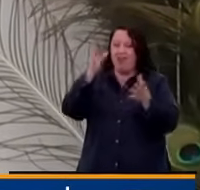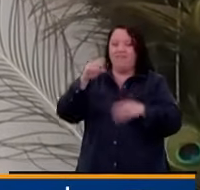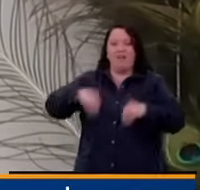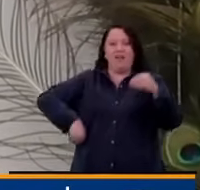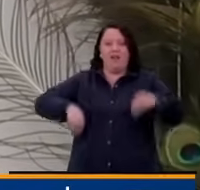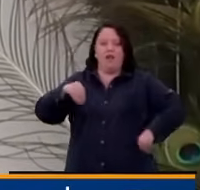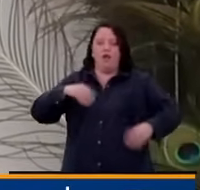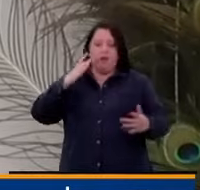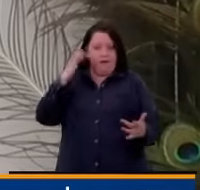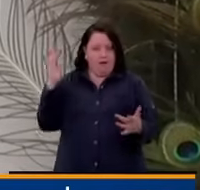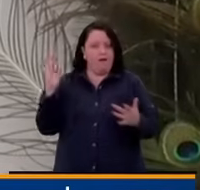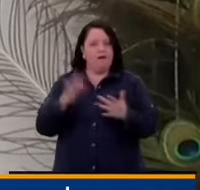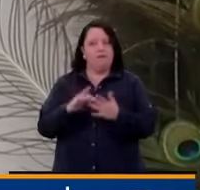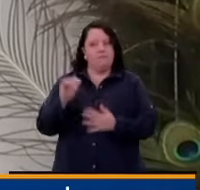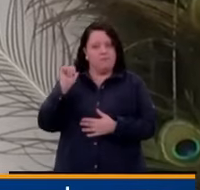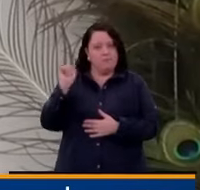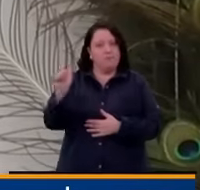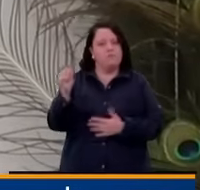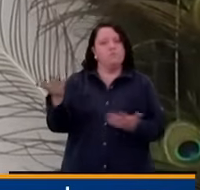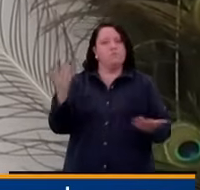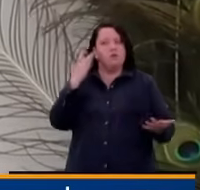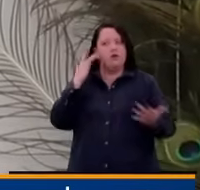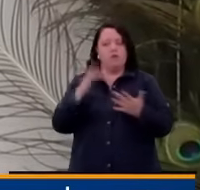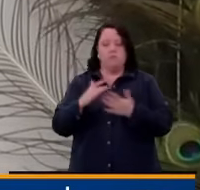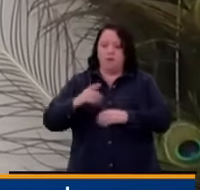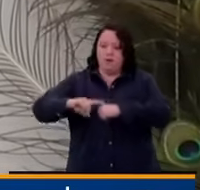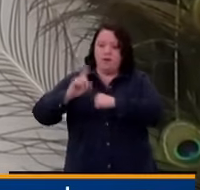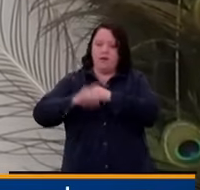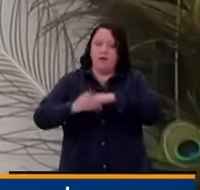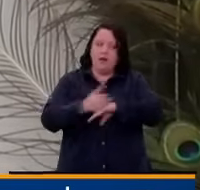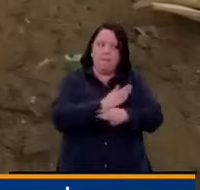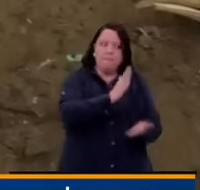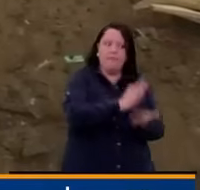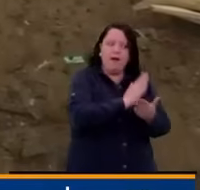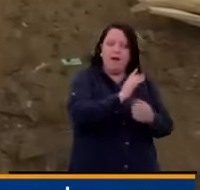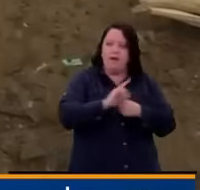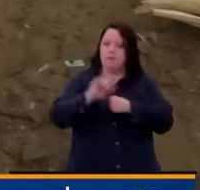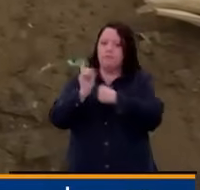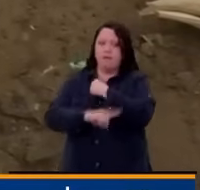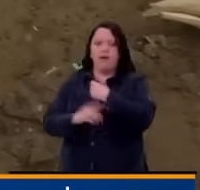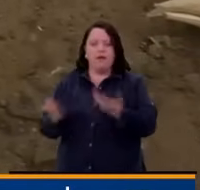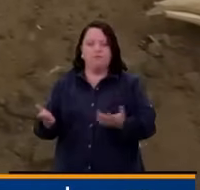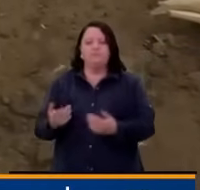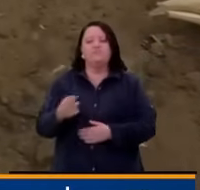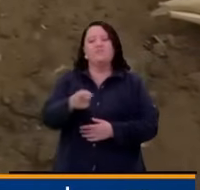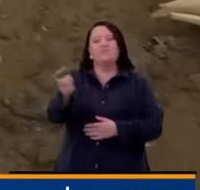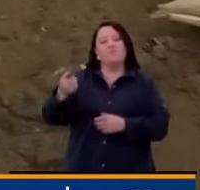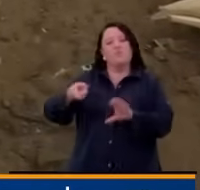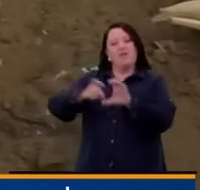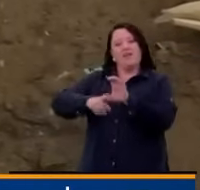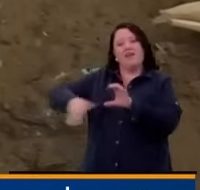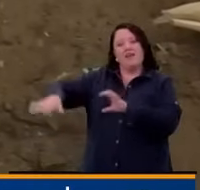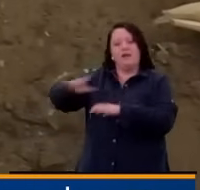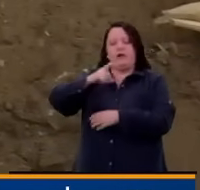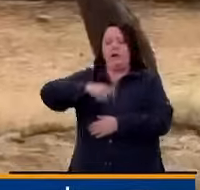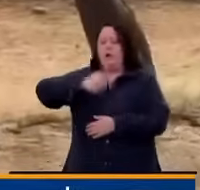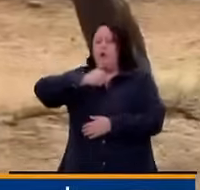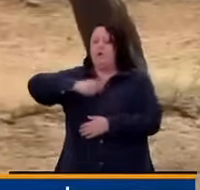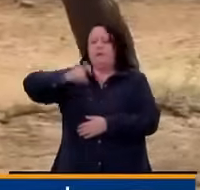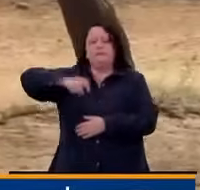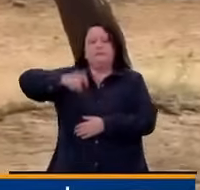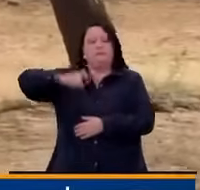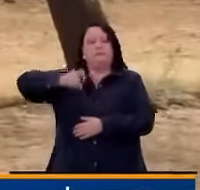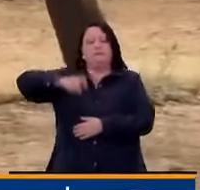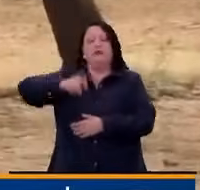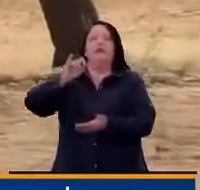paguen por los hechos que se están presentando en este departamento. Hoy las comunidades de La Guajira más necesitadas de agua siguen en lo